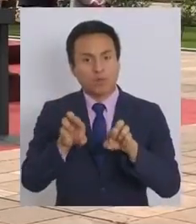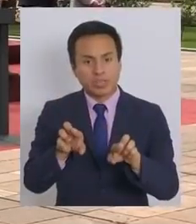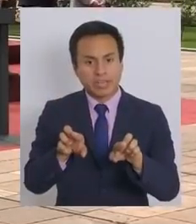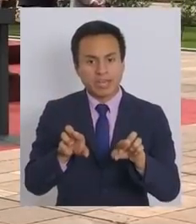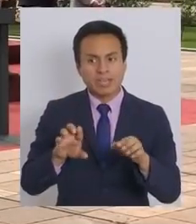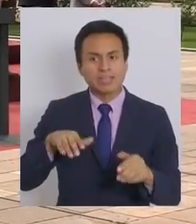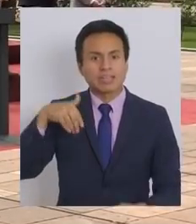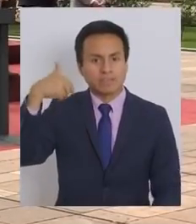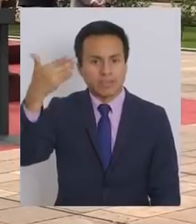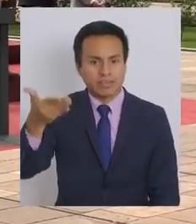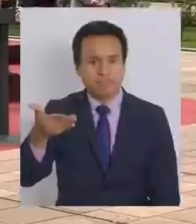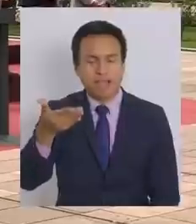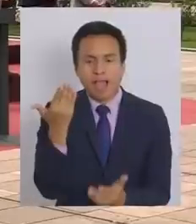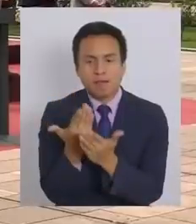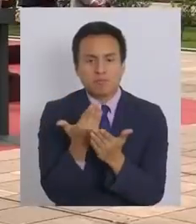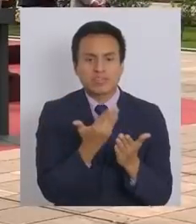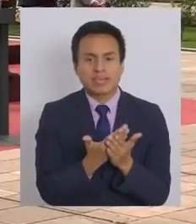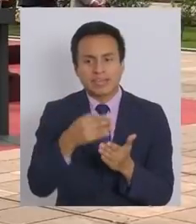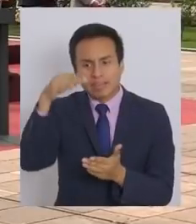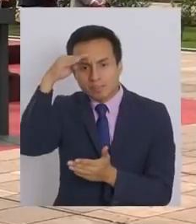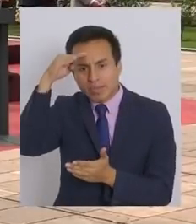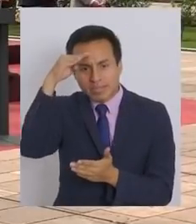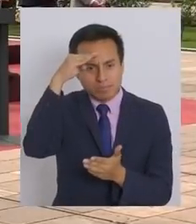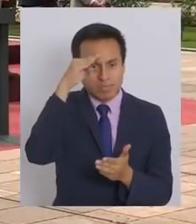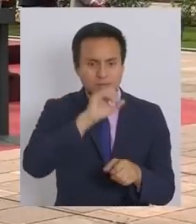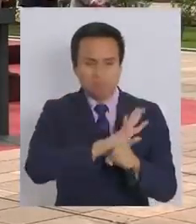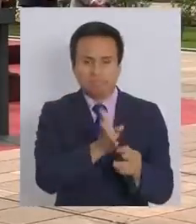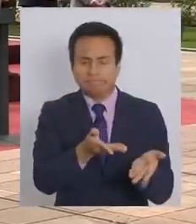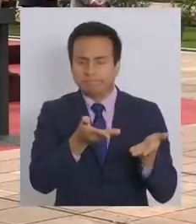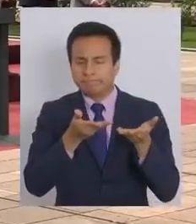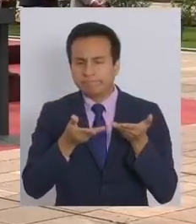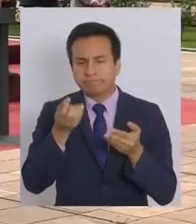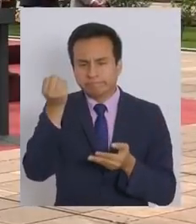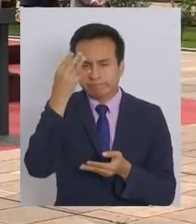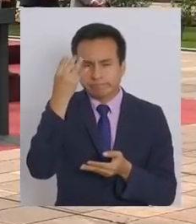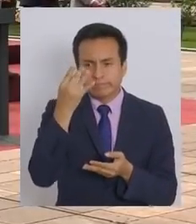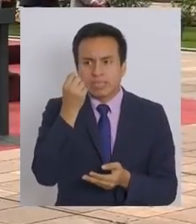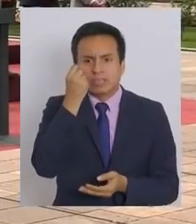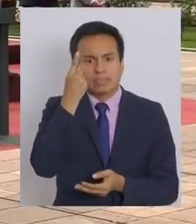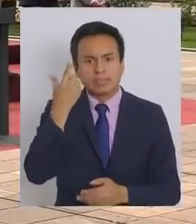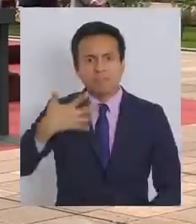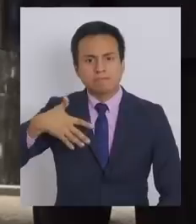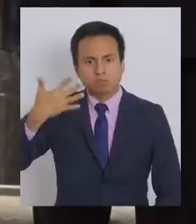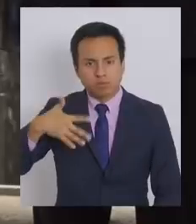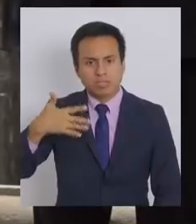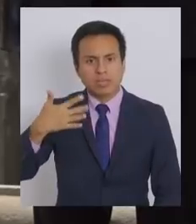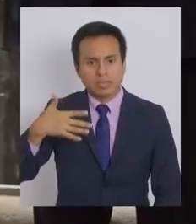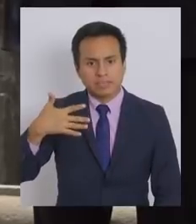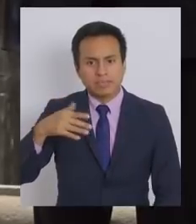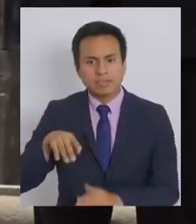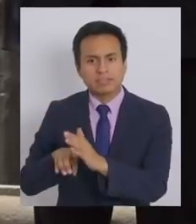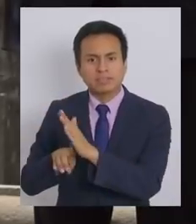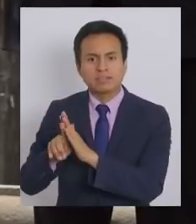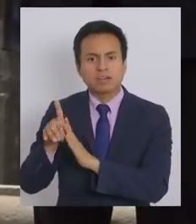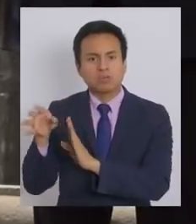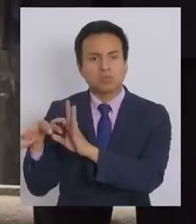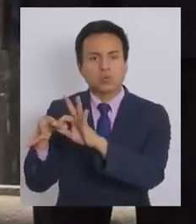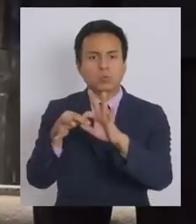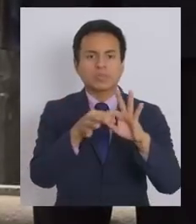que viene de aprovechar la experiencia que la pandemia nos deja para entender la importancia del desarrollo en